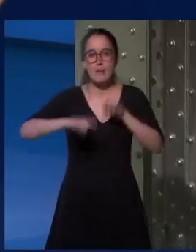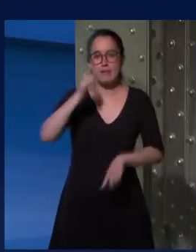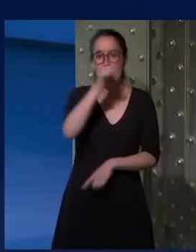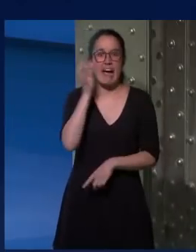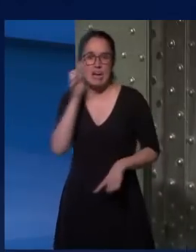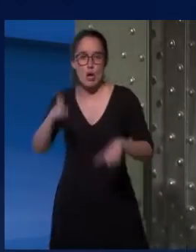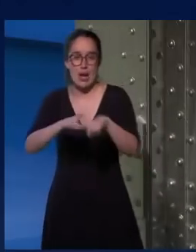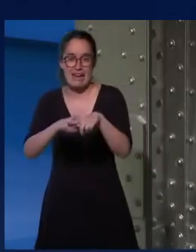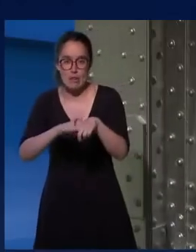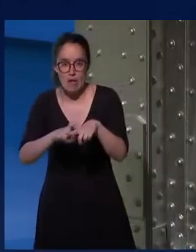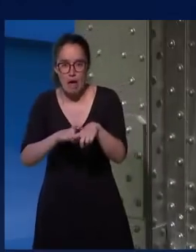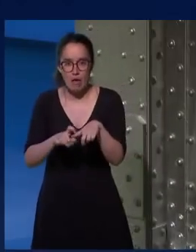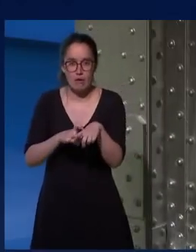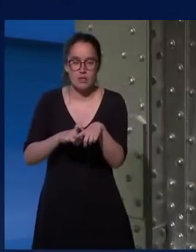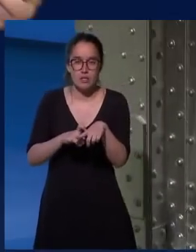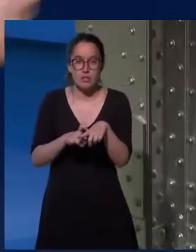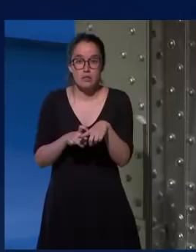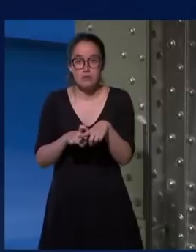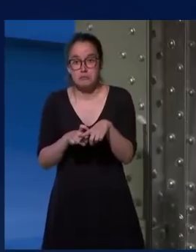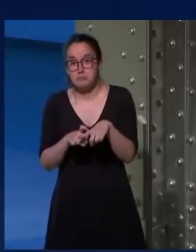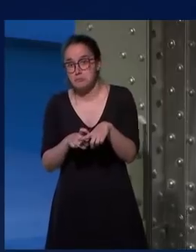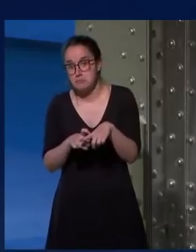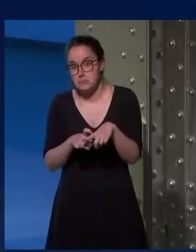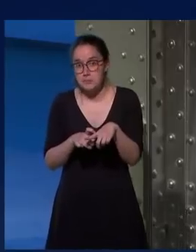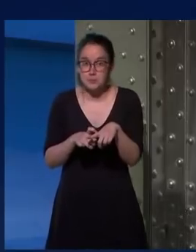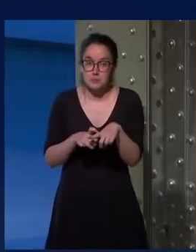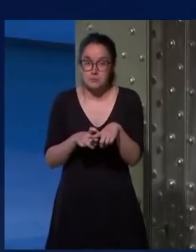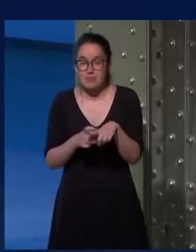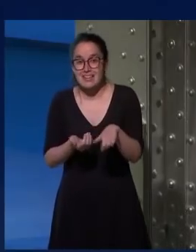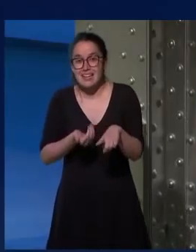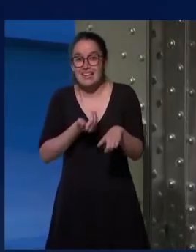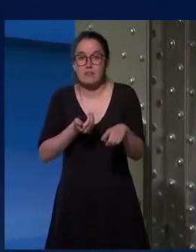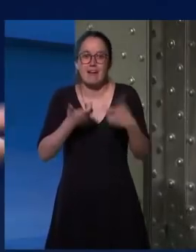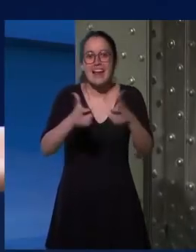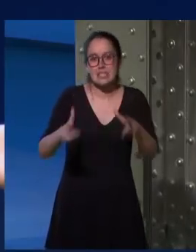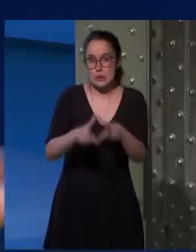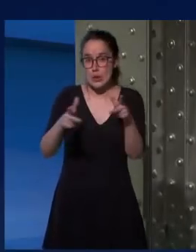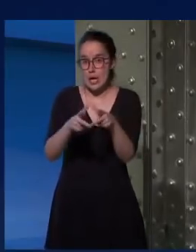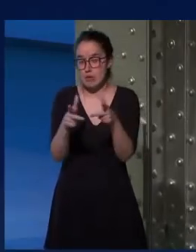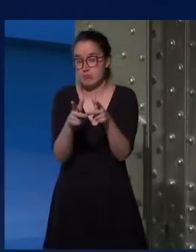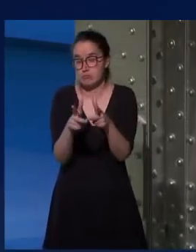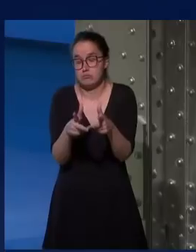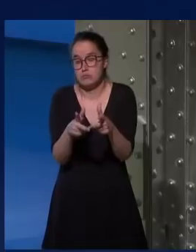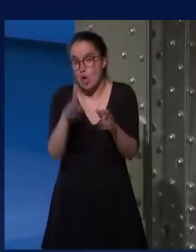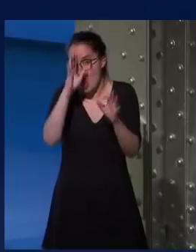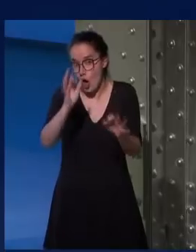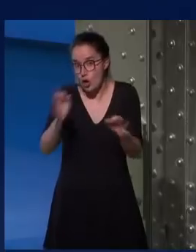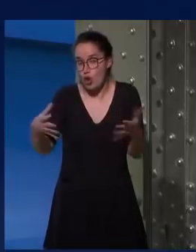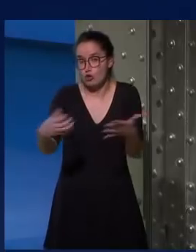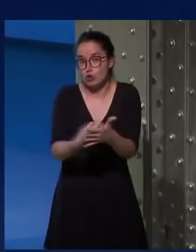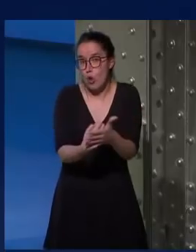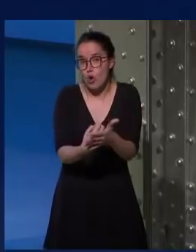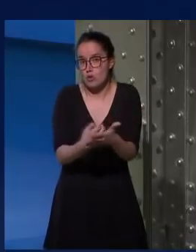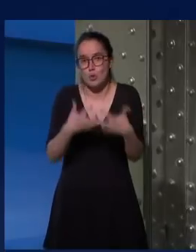género, de la raza, pues eso, ¿no? de la clase social, tal, pues evidentemente todo eso es